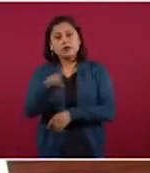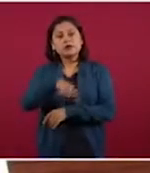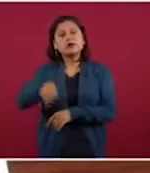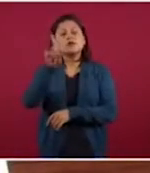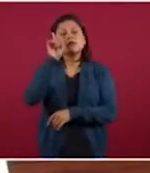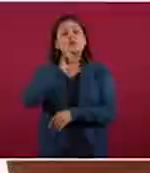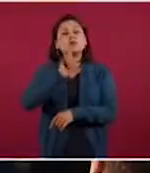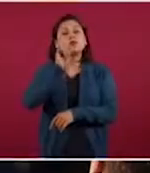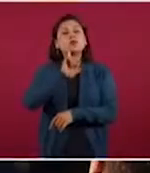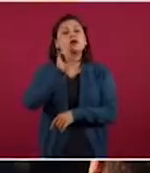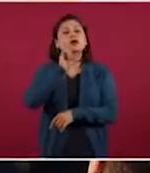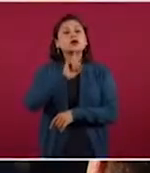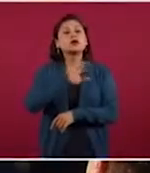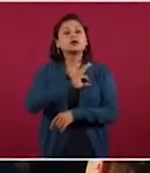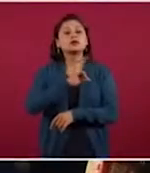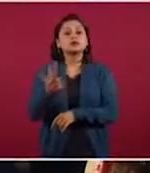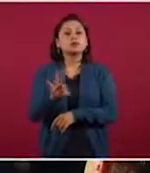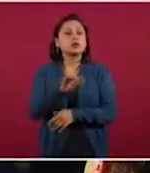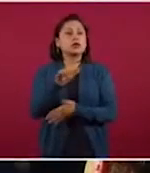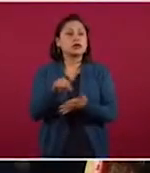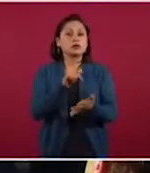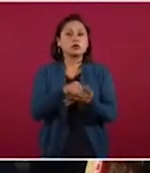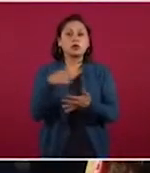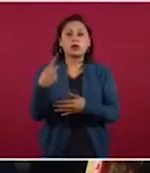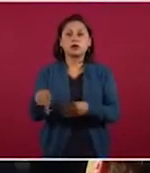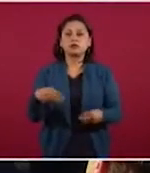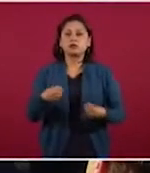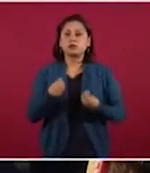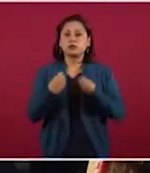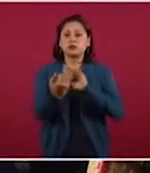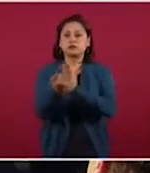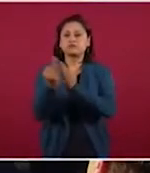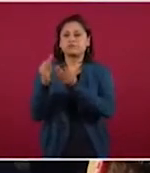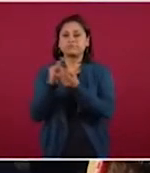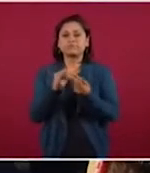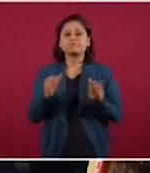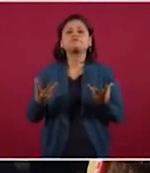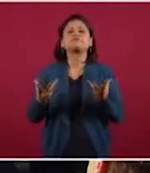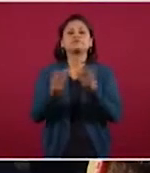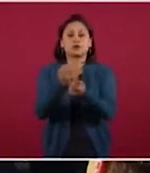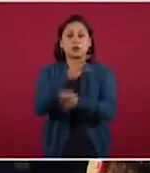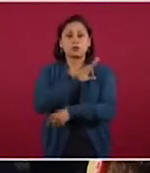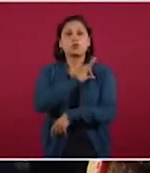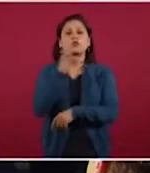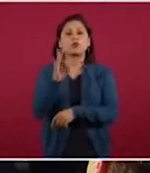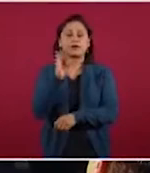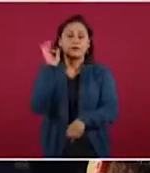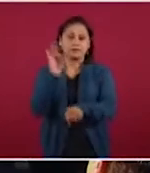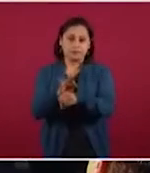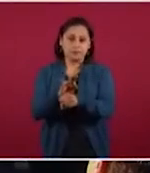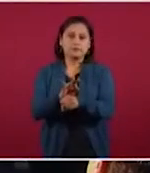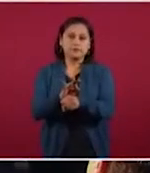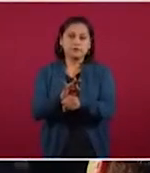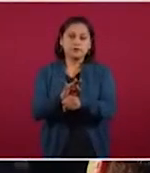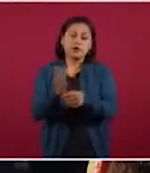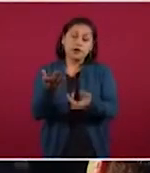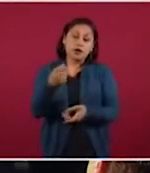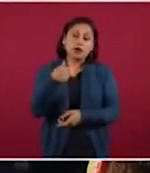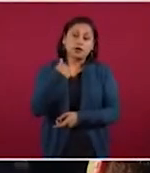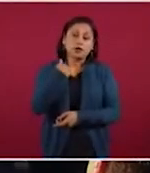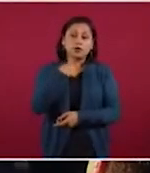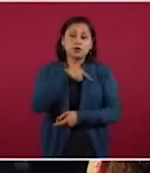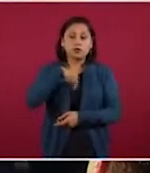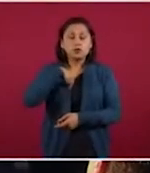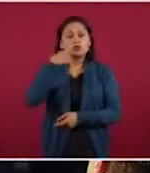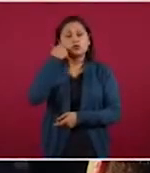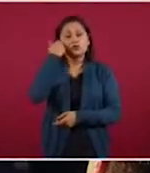de manera próxima y cercana, accesible en sus municipios. Y queremos que este sistema se consolide con